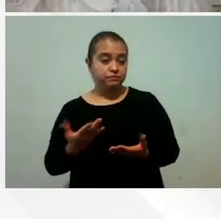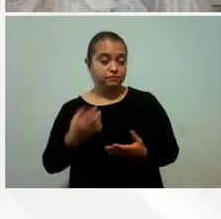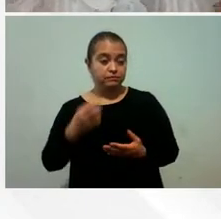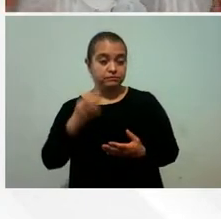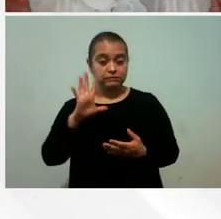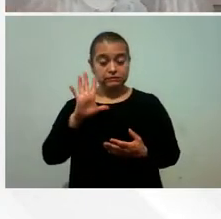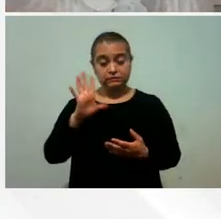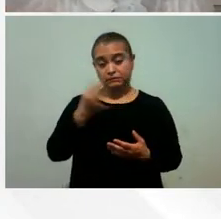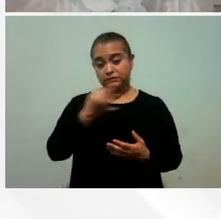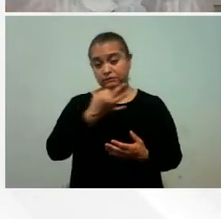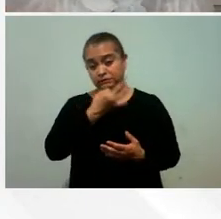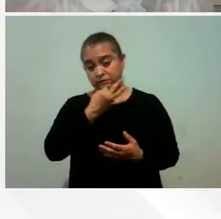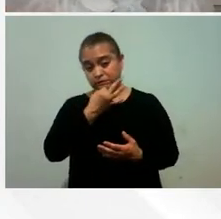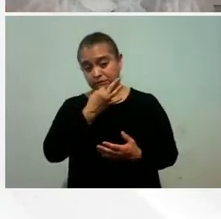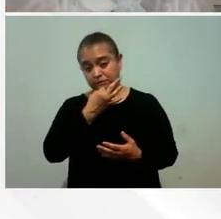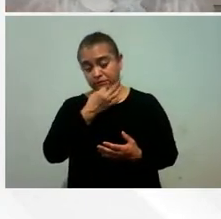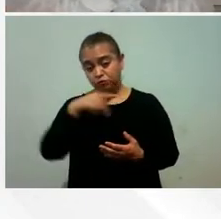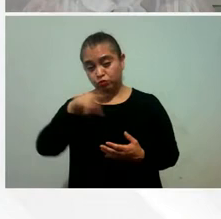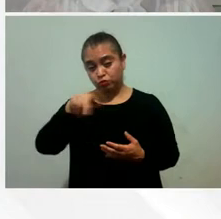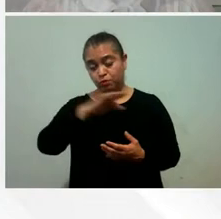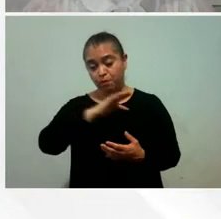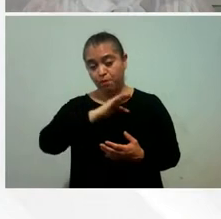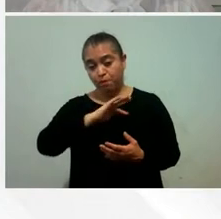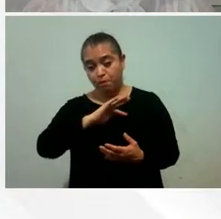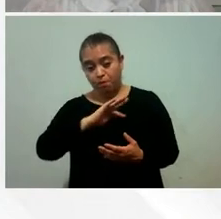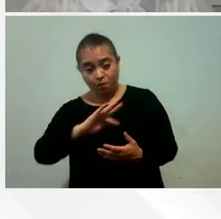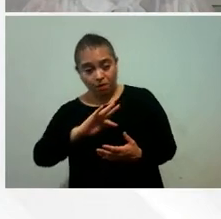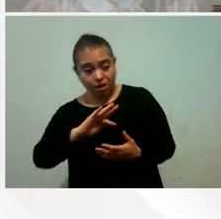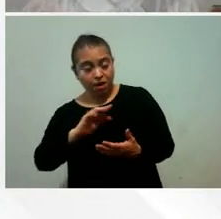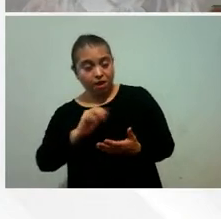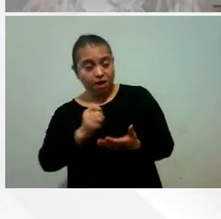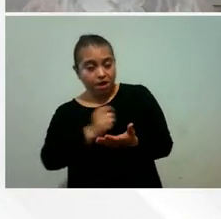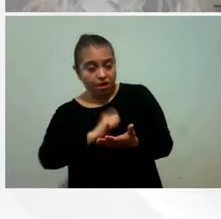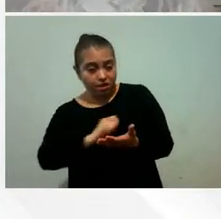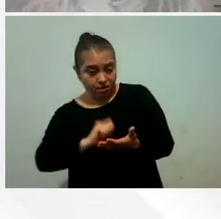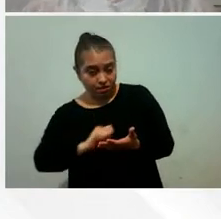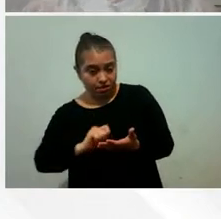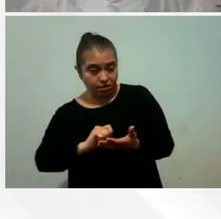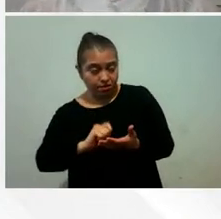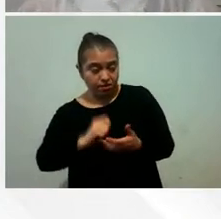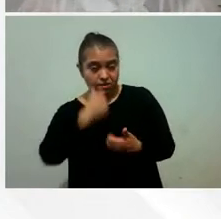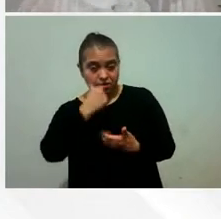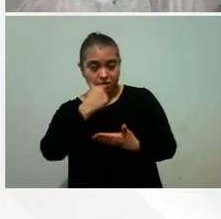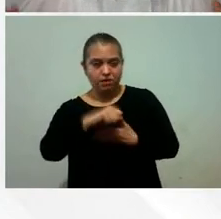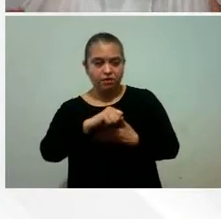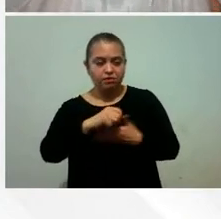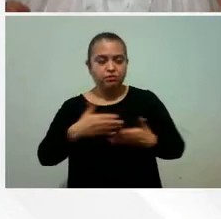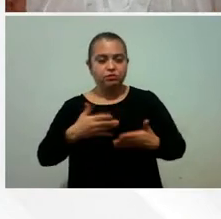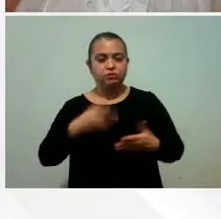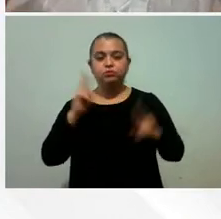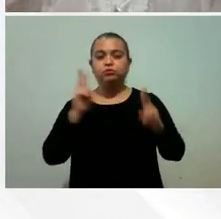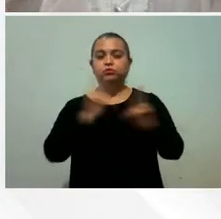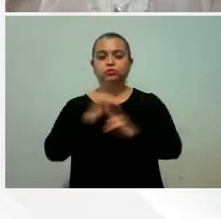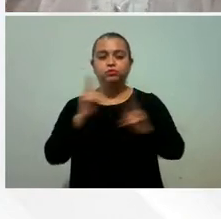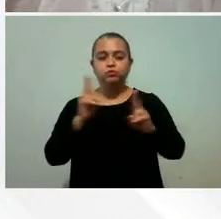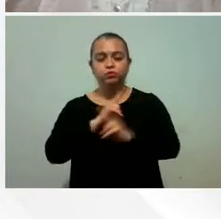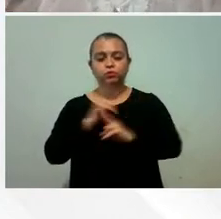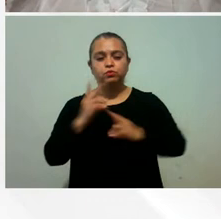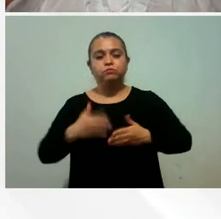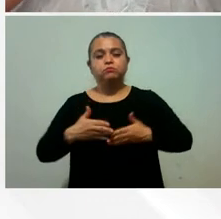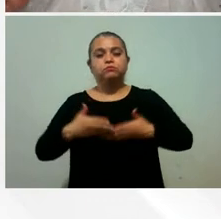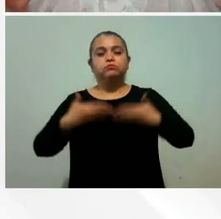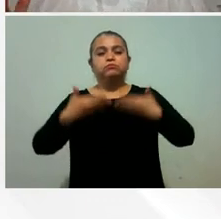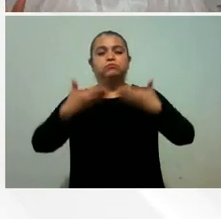5 minutos para que tú puedas escribir esta carta. Tómate una respiración muy profunda